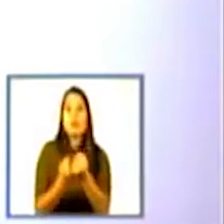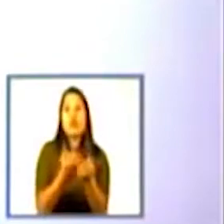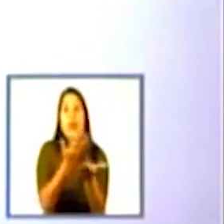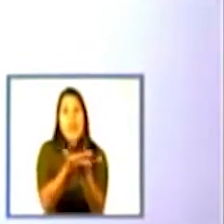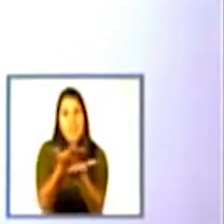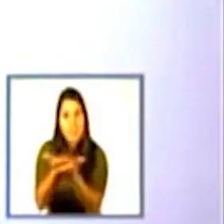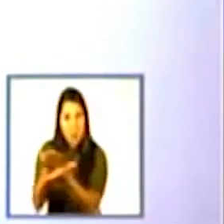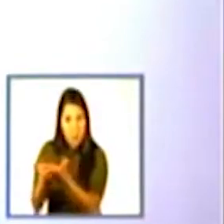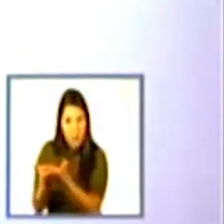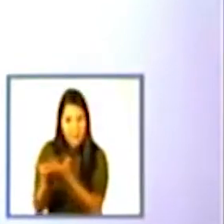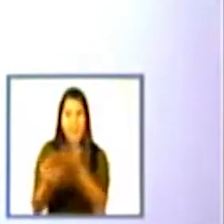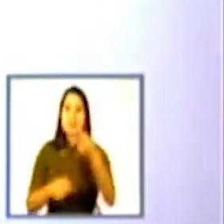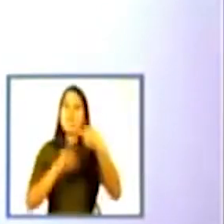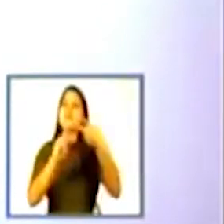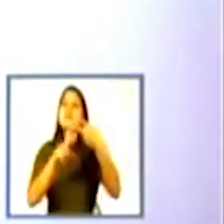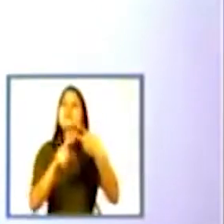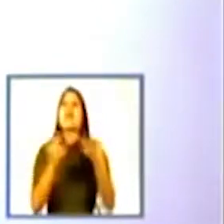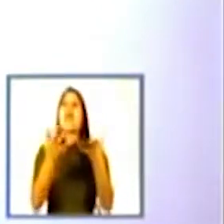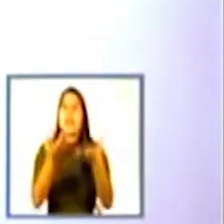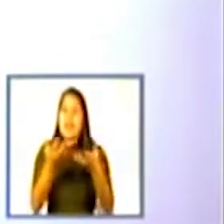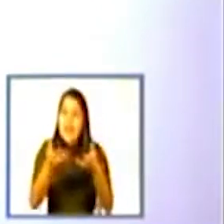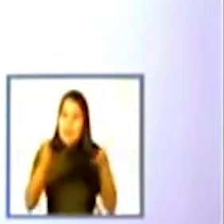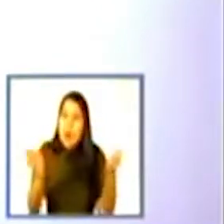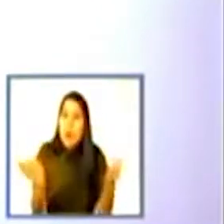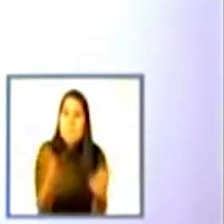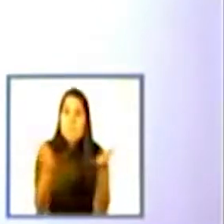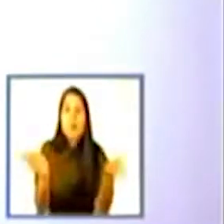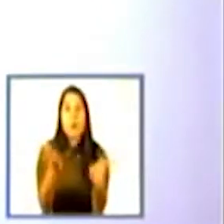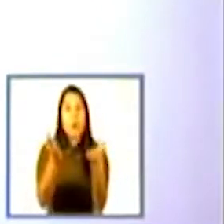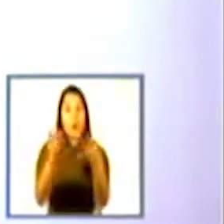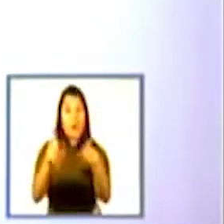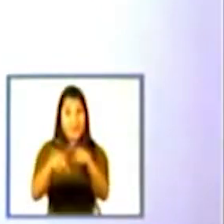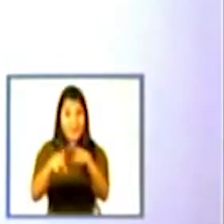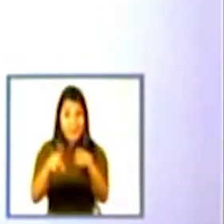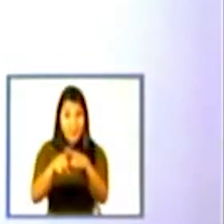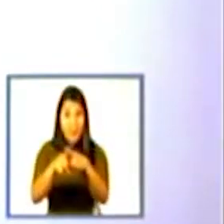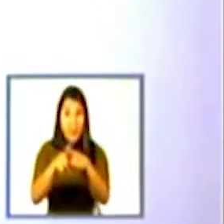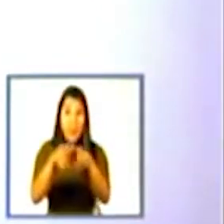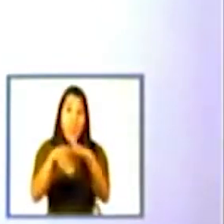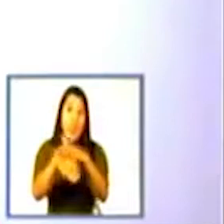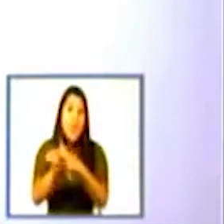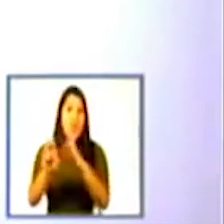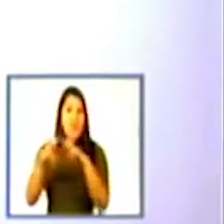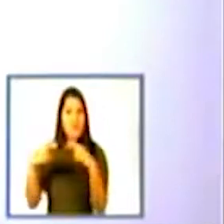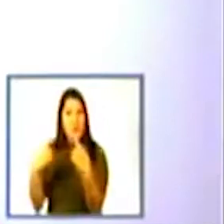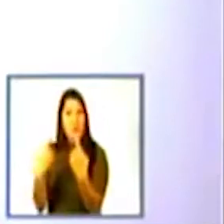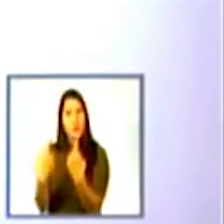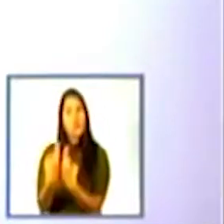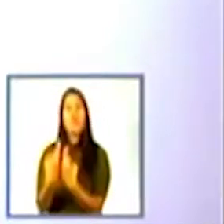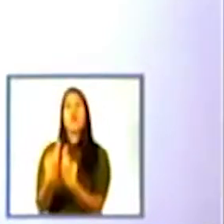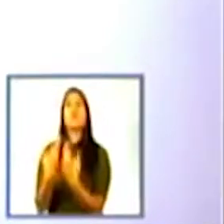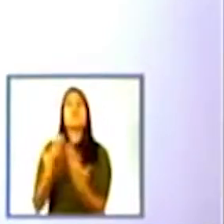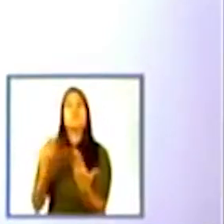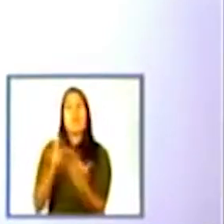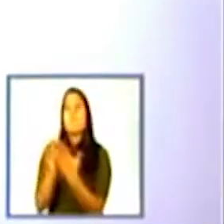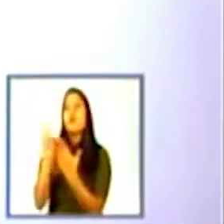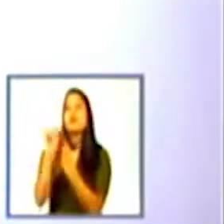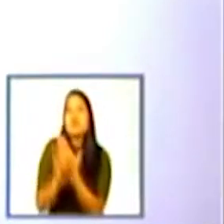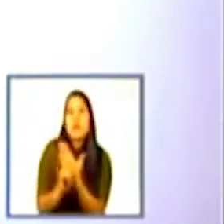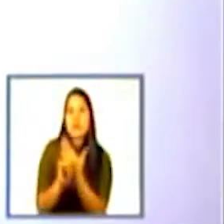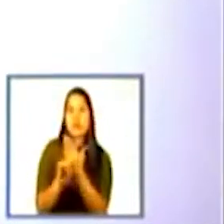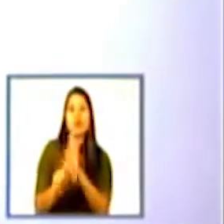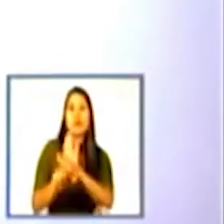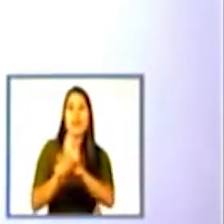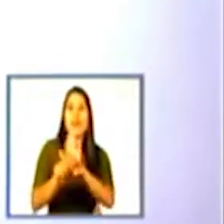diálogo. Promoveremos también, mediante la convocatoria en las sesiones extraordinarias, los proyectos de ley que le den recursos a todos